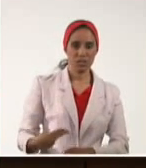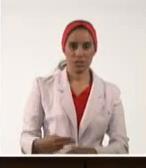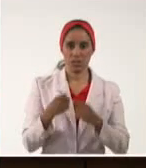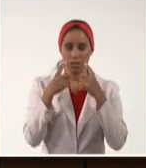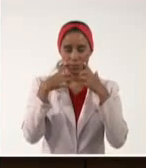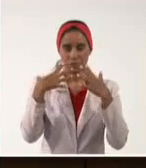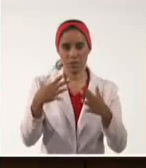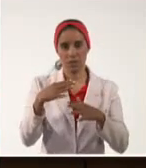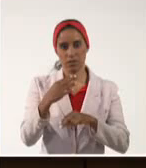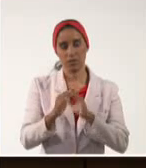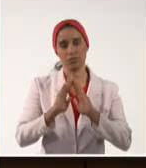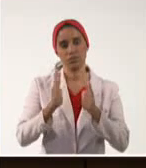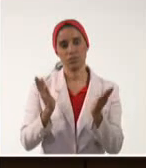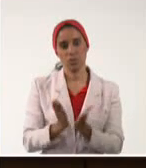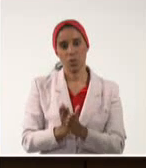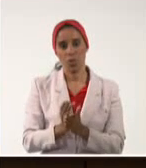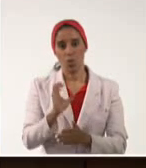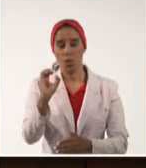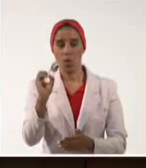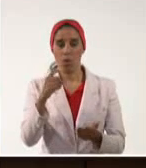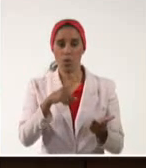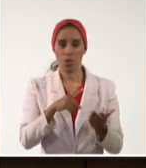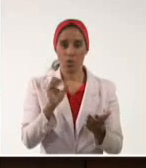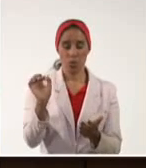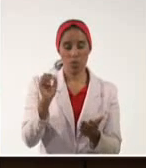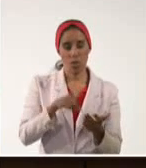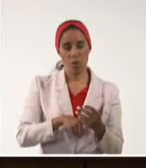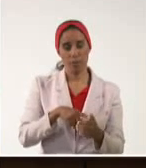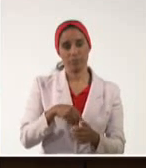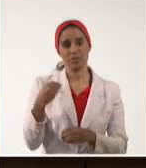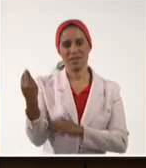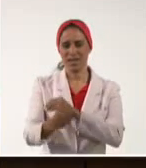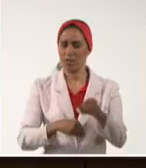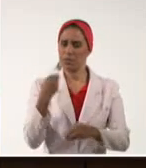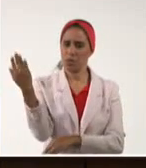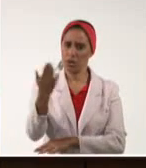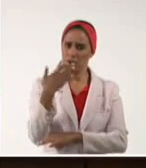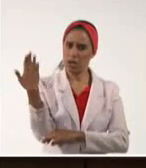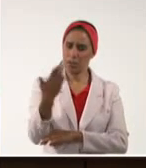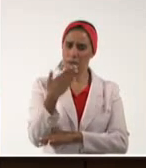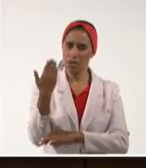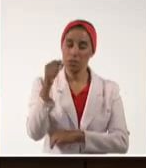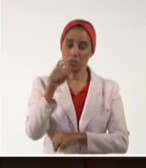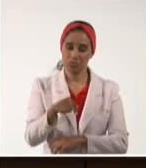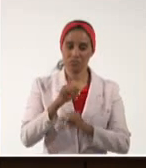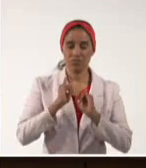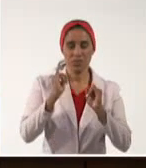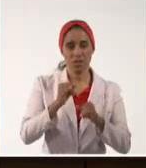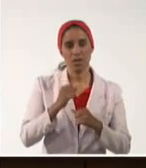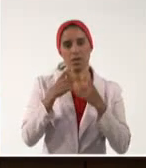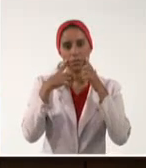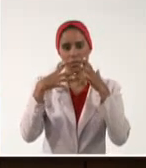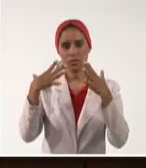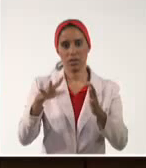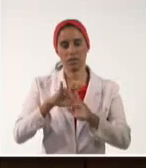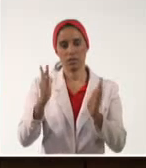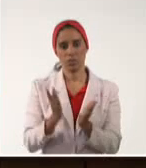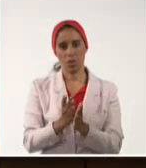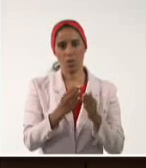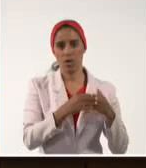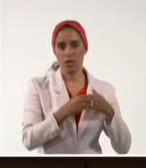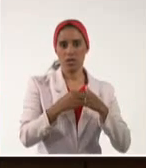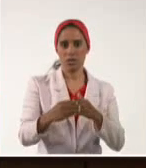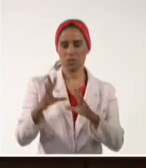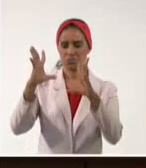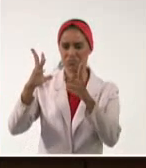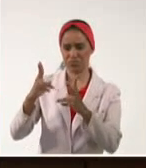las partes COP28 sobre cambio climático en Dubái, confirmó ese liderazgo con sus excelentes